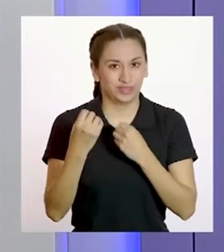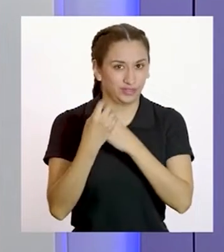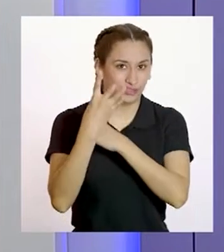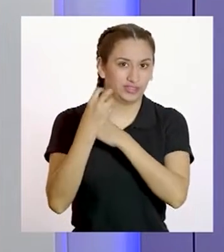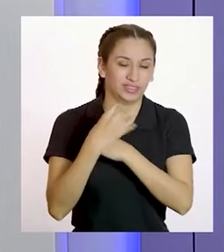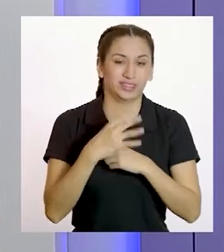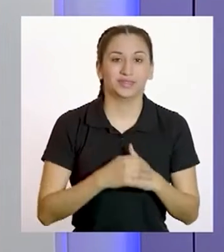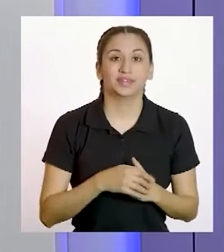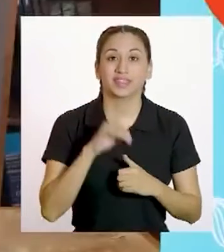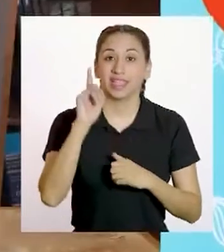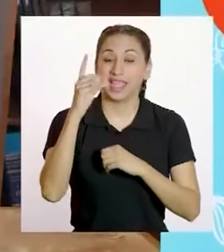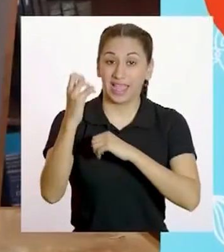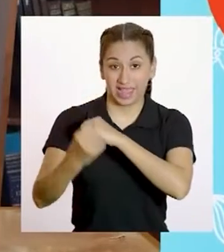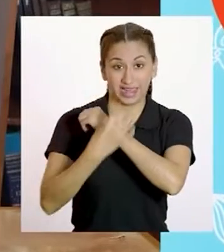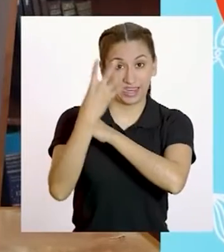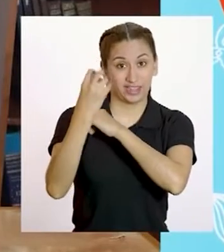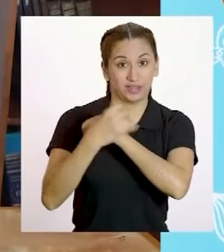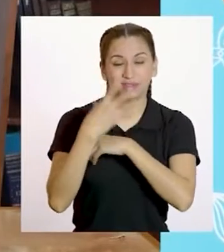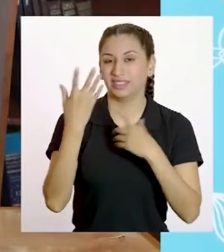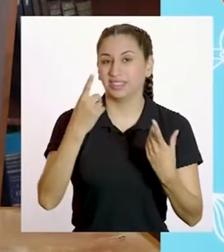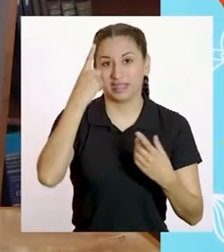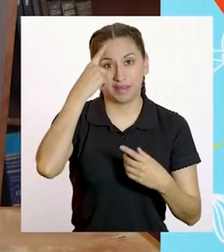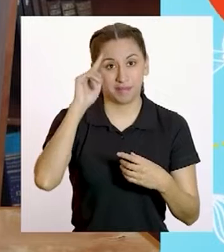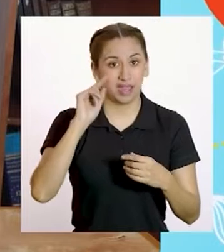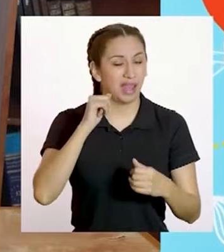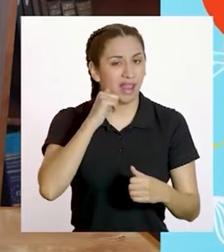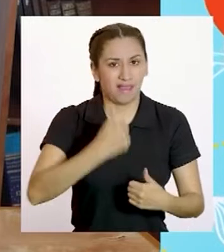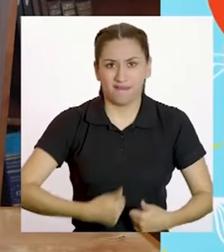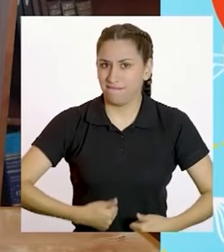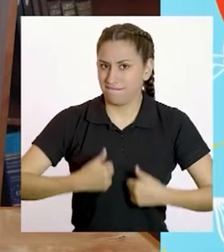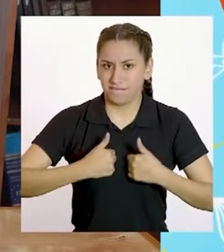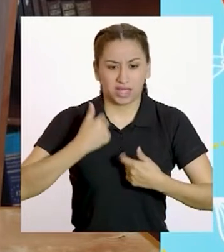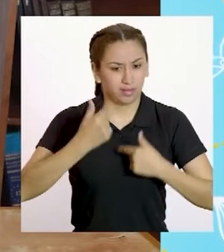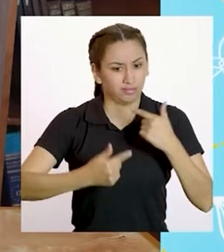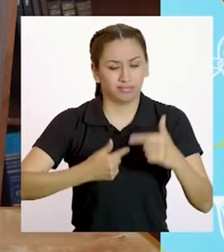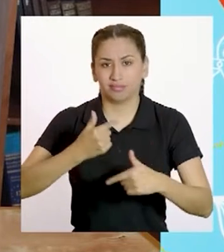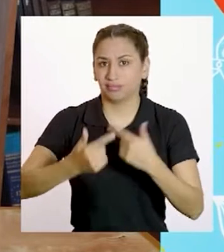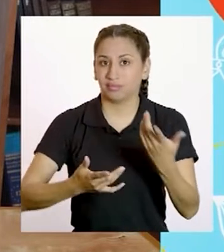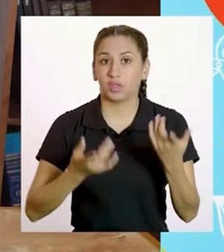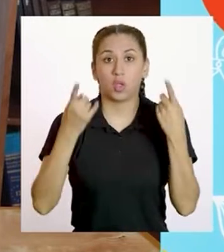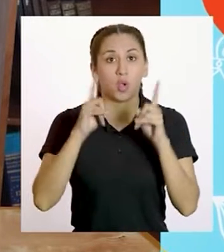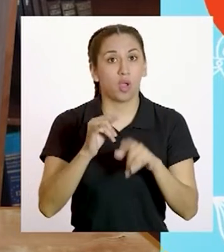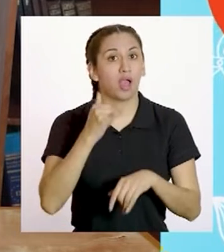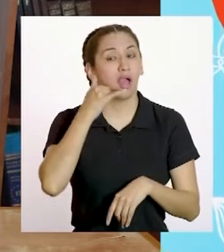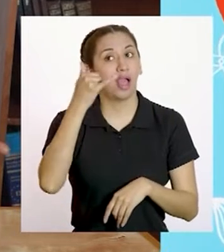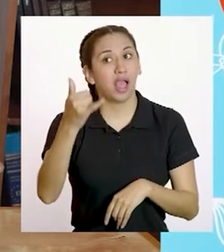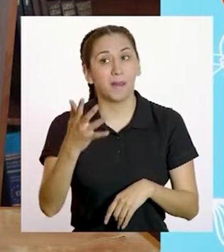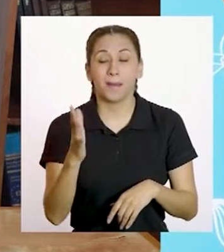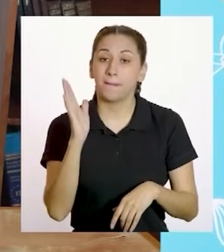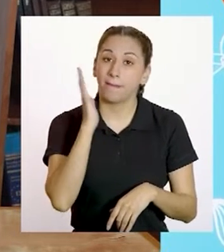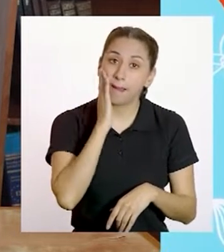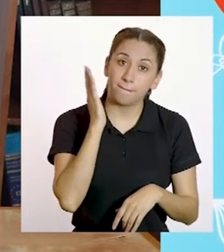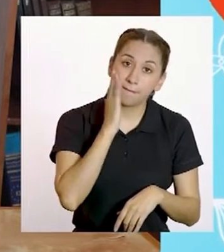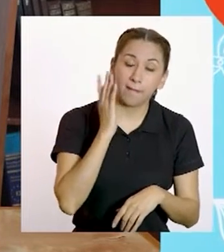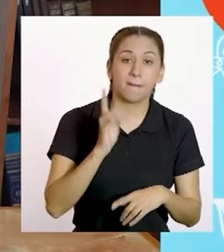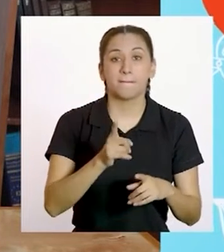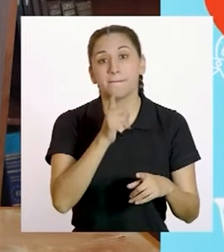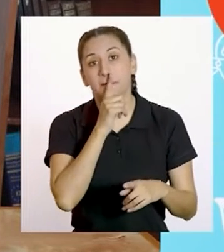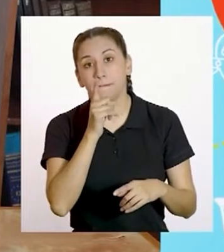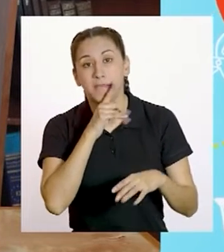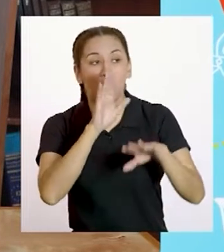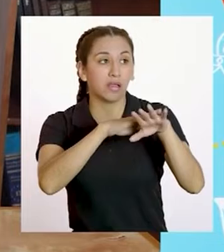algunas recomendaciones. Las recomendaciones se encuentran presentes en la vida cotidiana. Cuando llamamos a mamá,